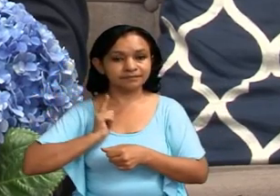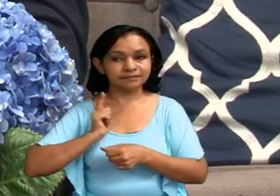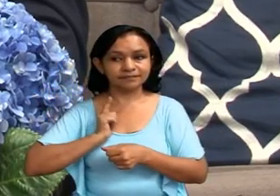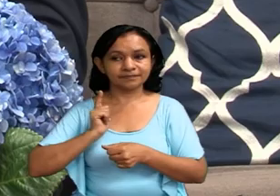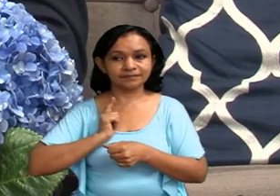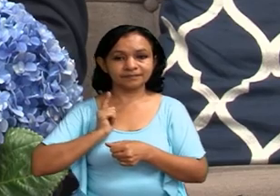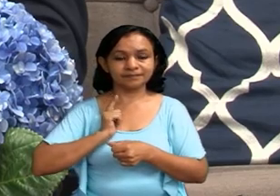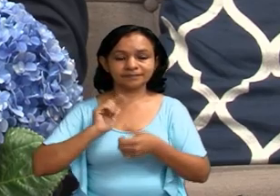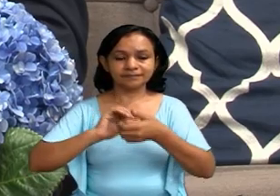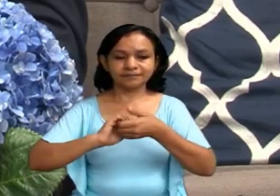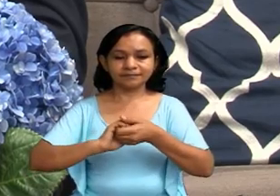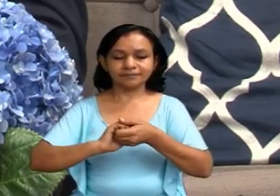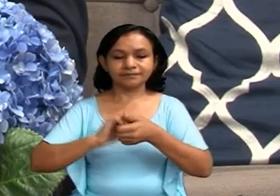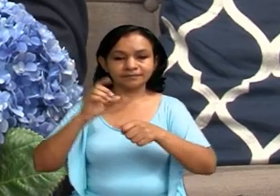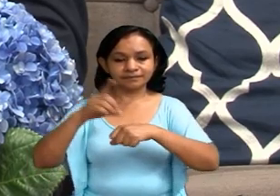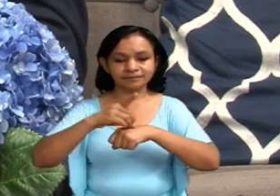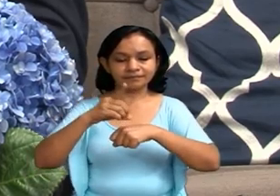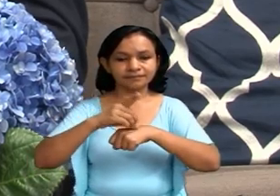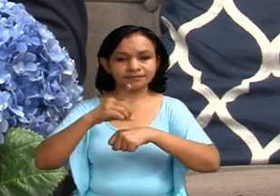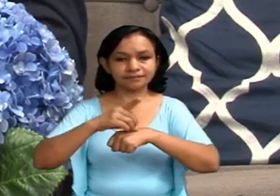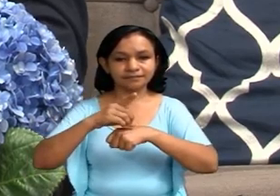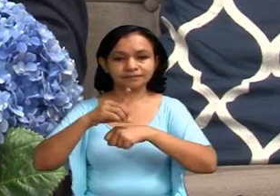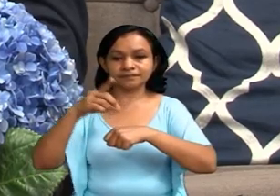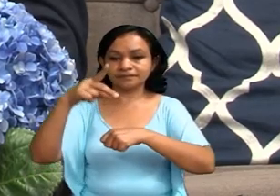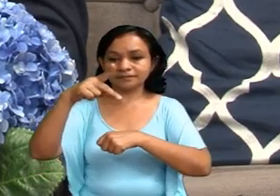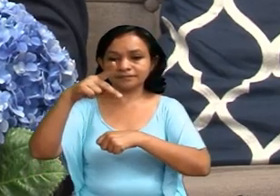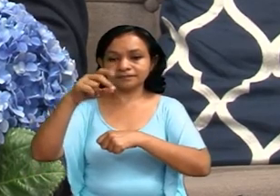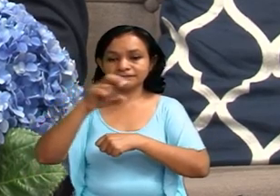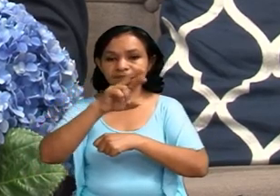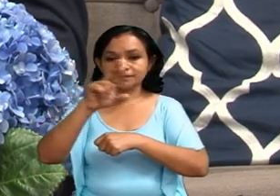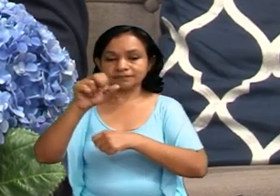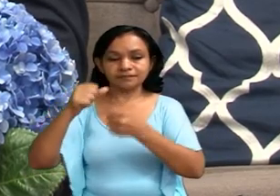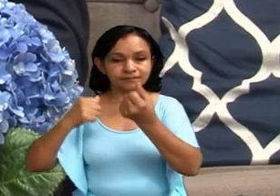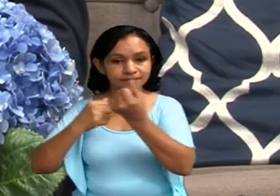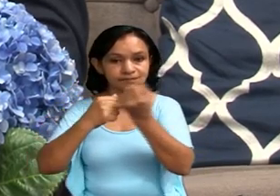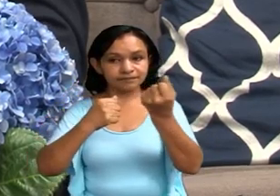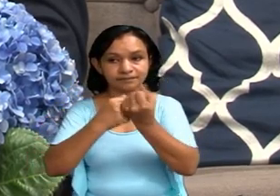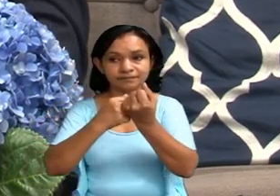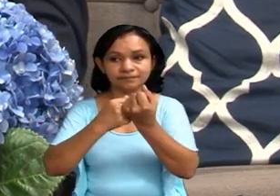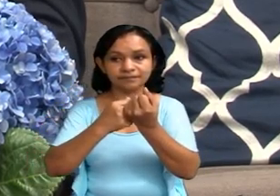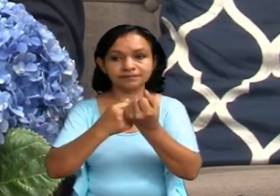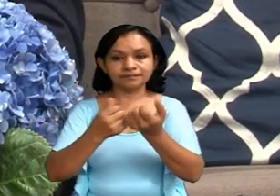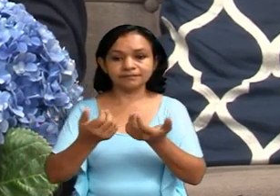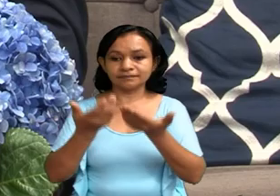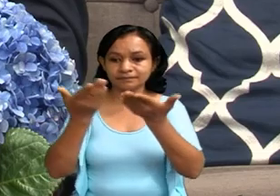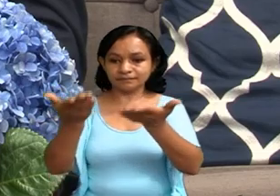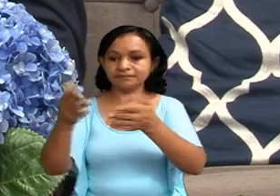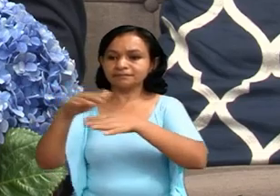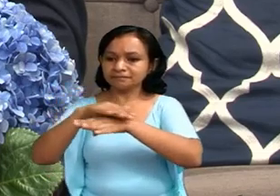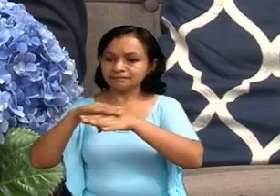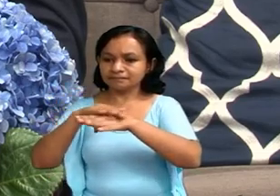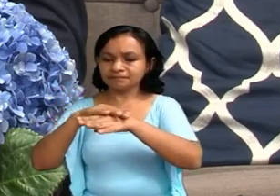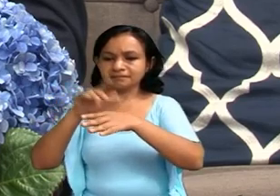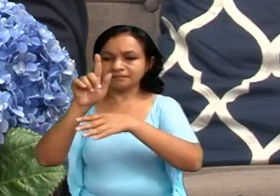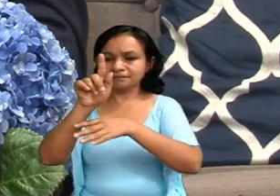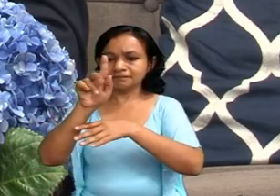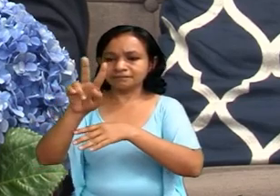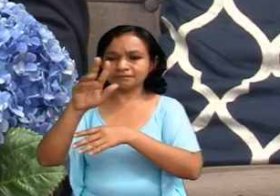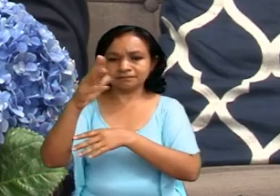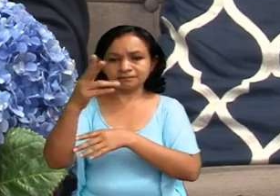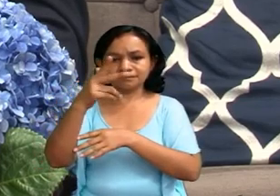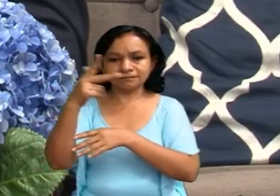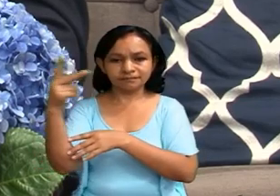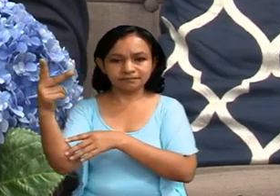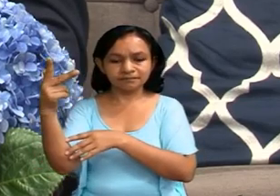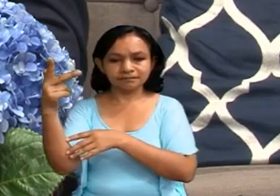nuestro amigo y hermano el doctor Gustavo Porras pues también apoya y da el placer para que podamos tener al